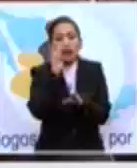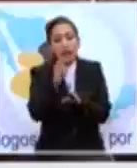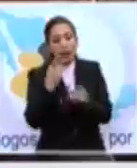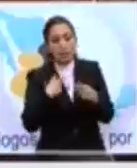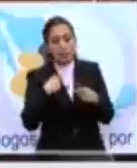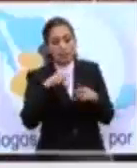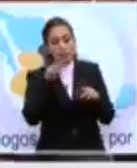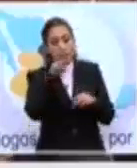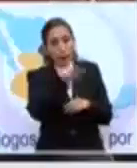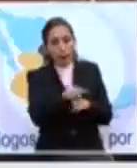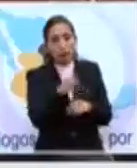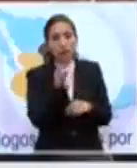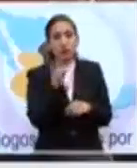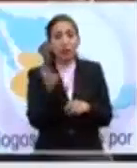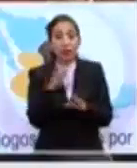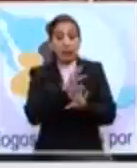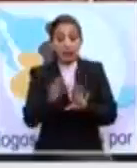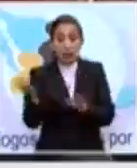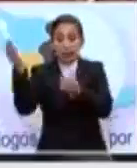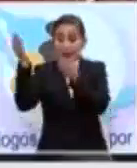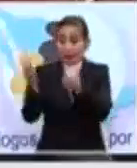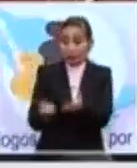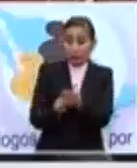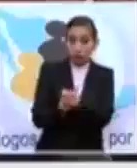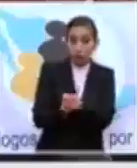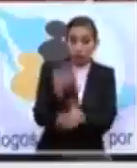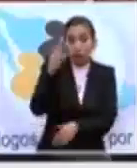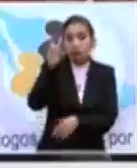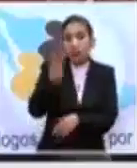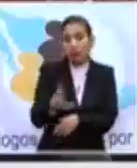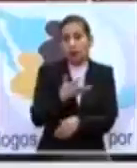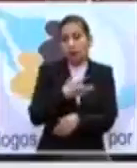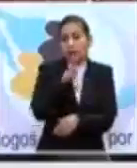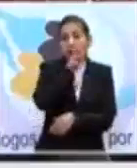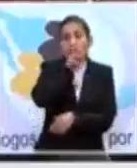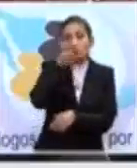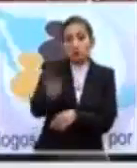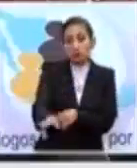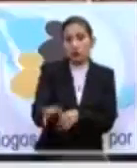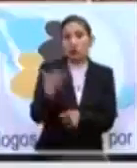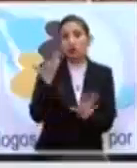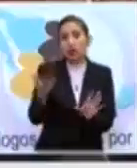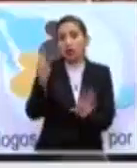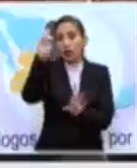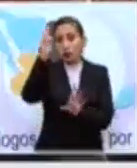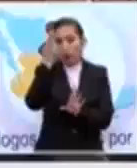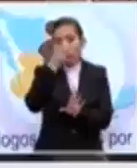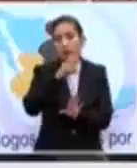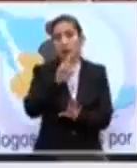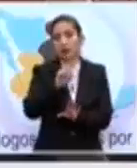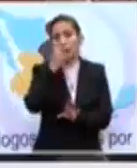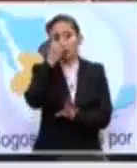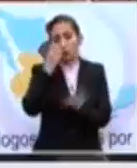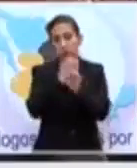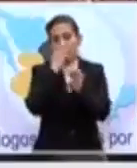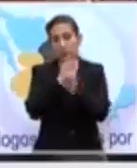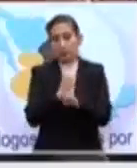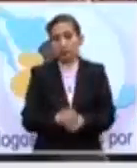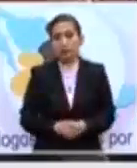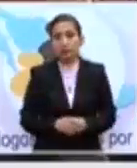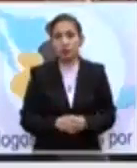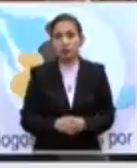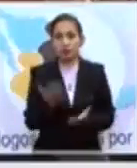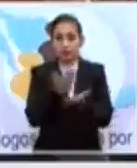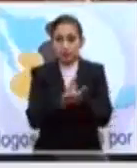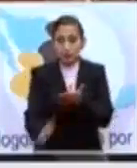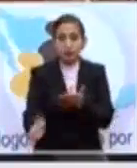pacientes, preferentemente no llegar, y los que ya están llegando realmente tengan buenos resultados en forma universal en los 32 estados de la República. Por